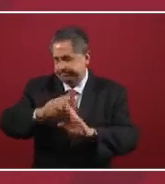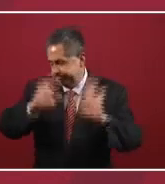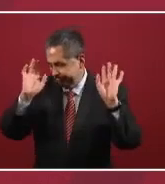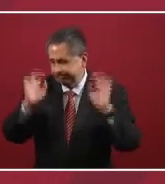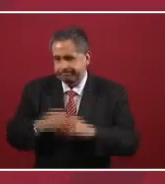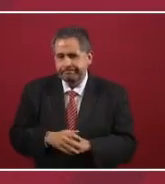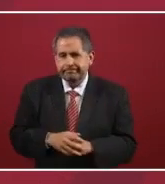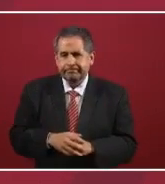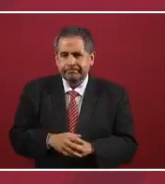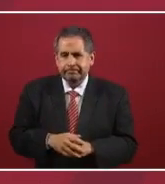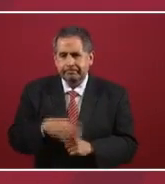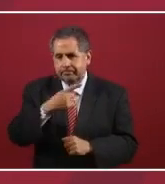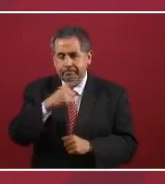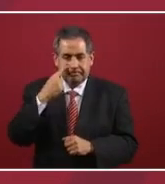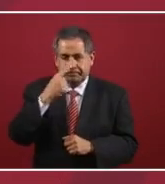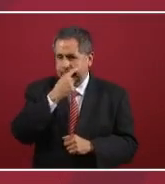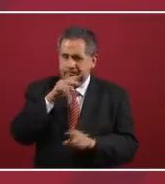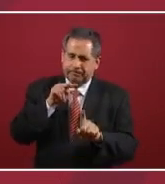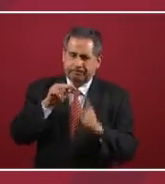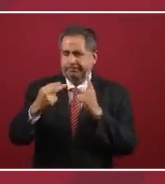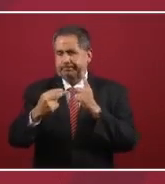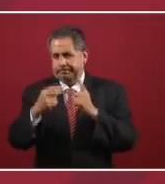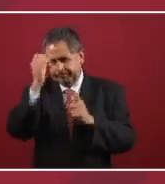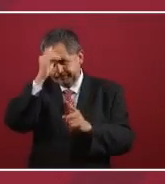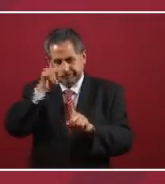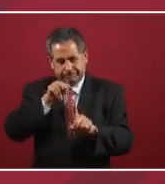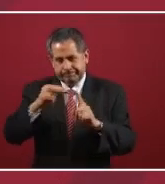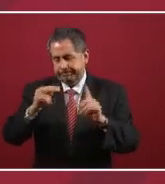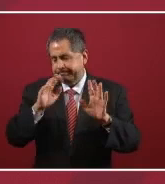tiene su manera de ver las cosas, ¿no?